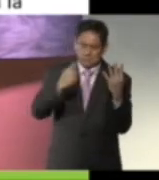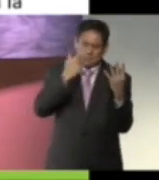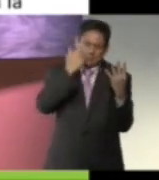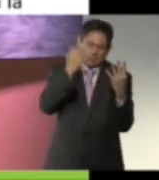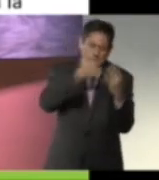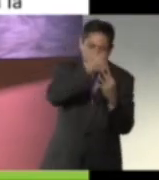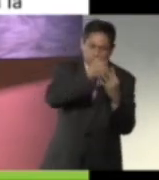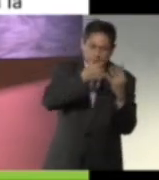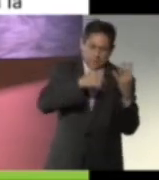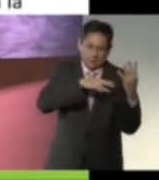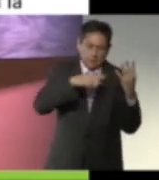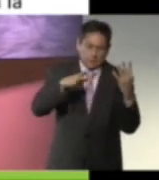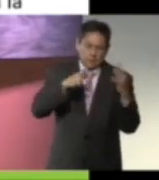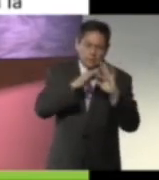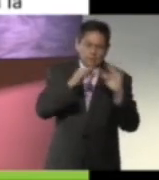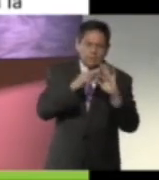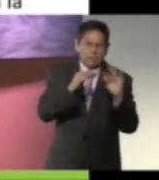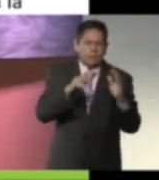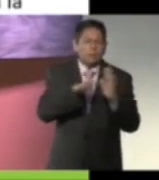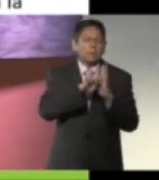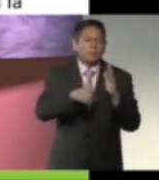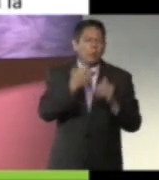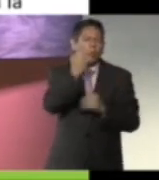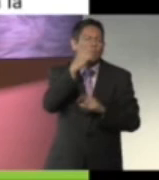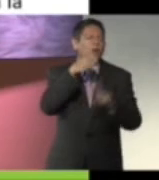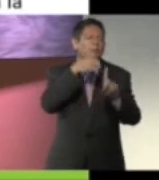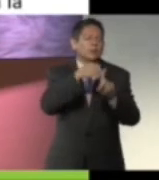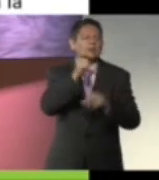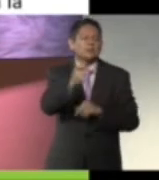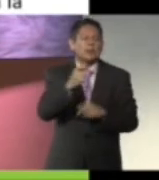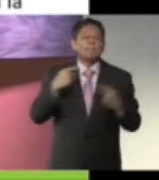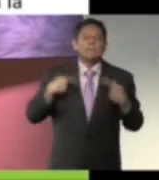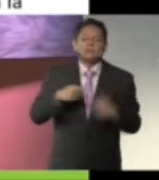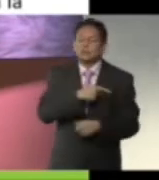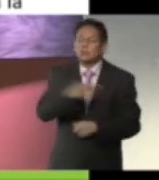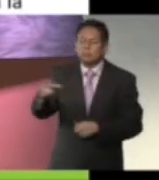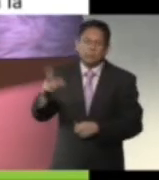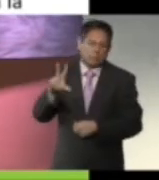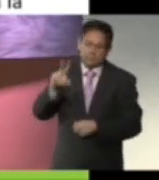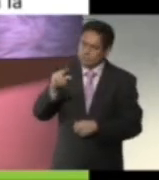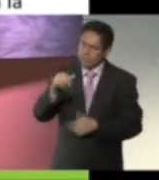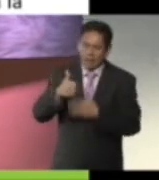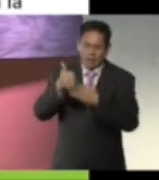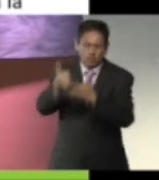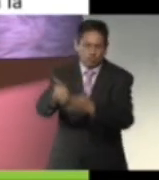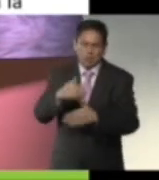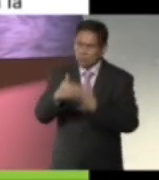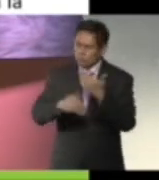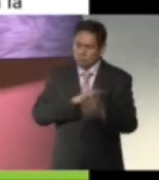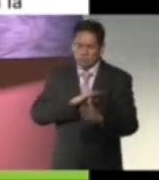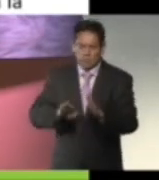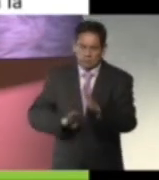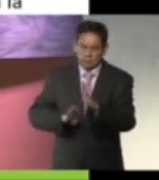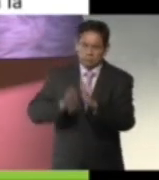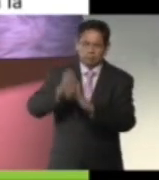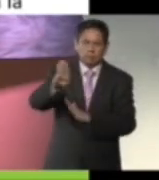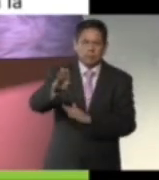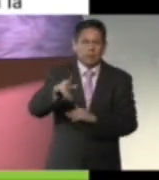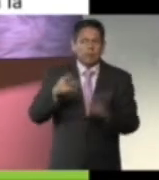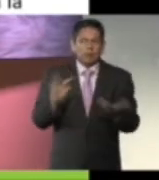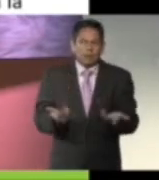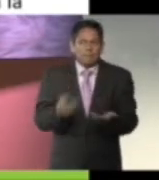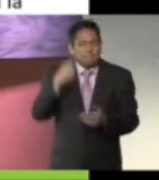al respecto. El fin de la pobreza. Para lograr este objetivo de acabar con la pobreza, el crecimiento económico debe